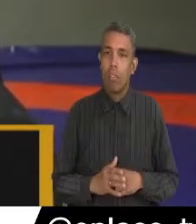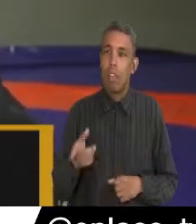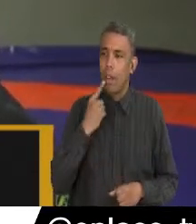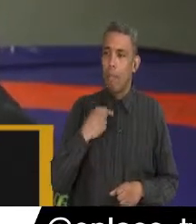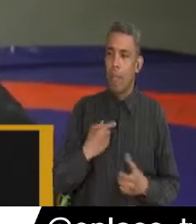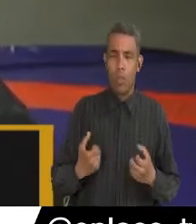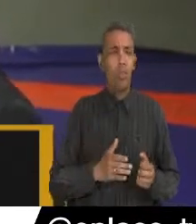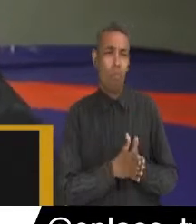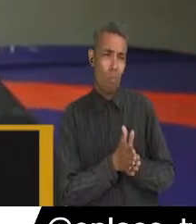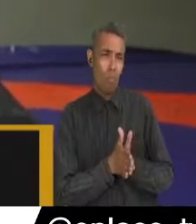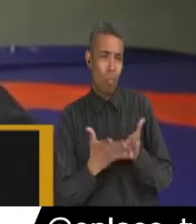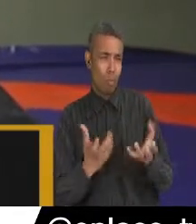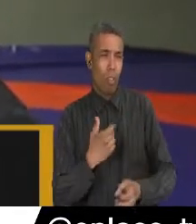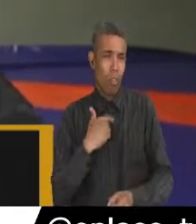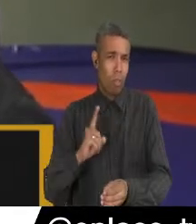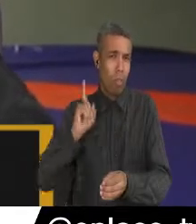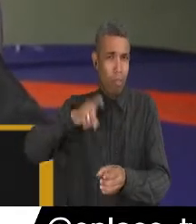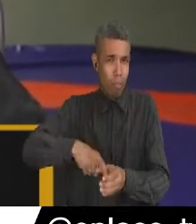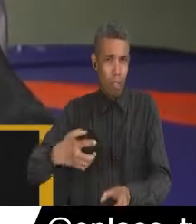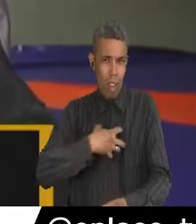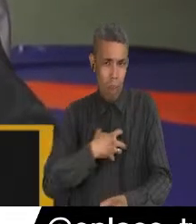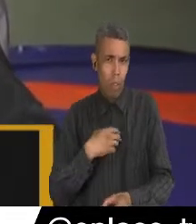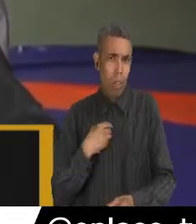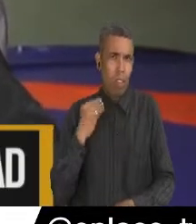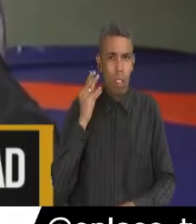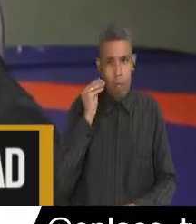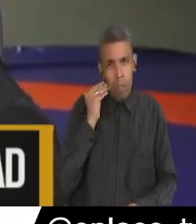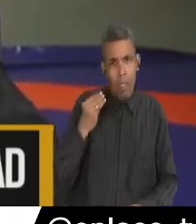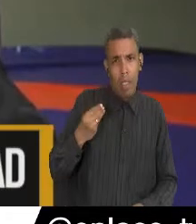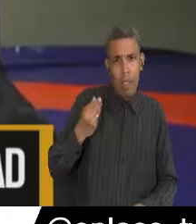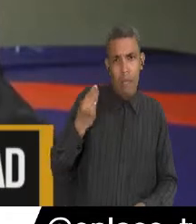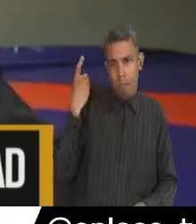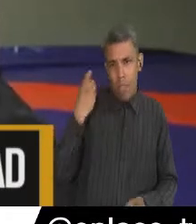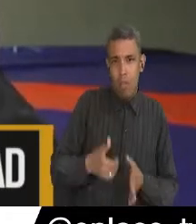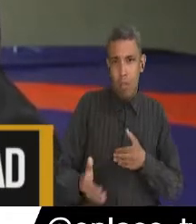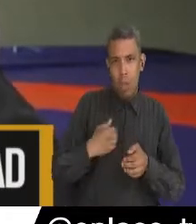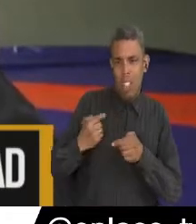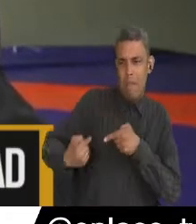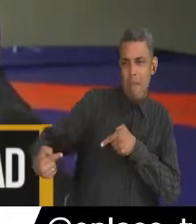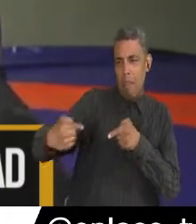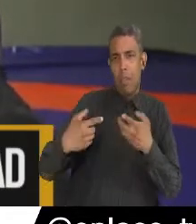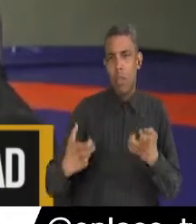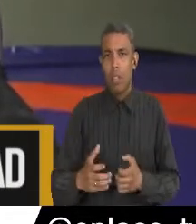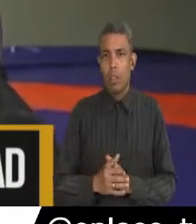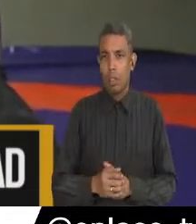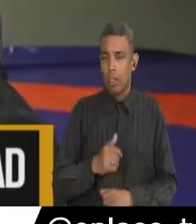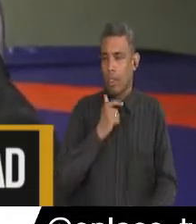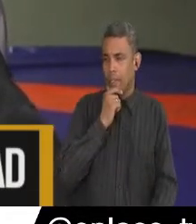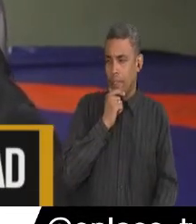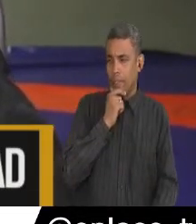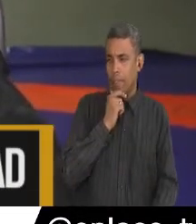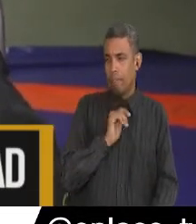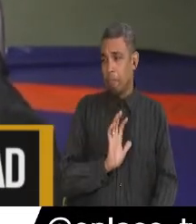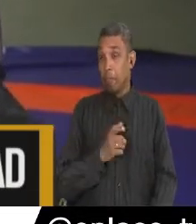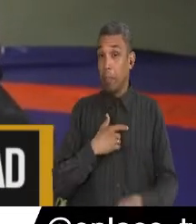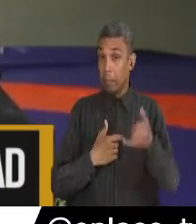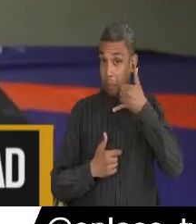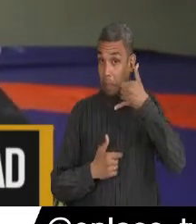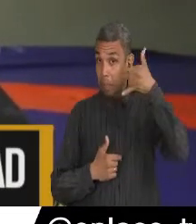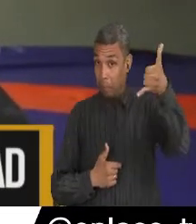Campeonato Nacional Junior, que es su categoría. Y yo llamé a la Liga de Lucha en Bucaramanga y le planteé que tenía un 96 kilogramos y